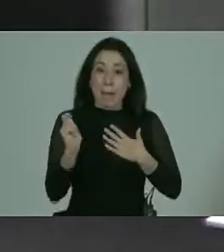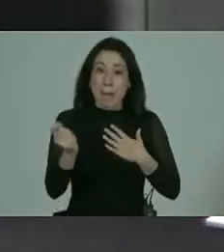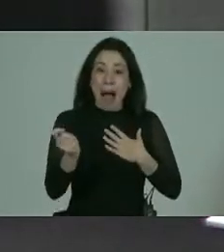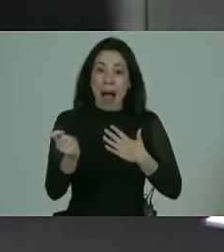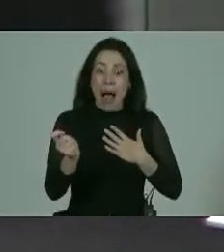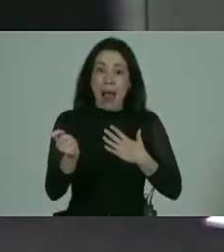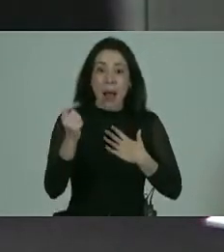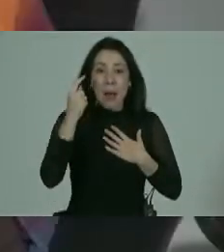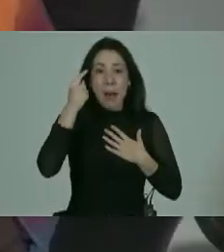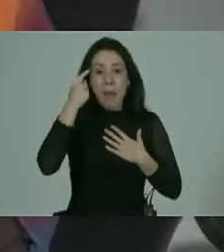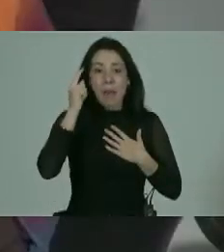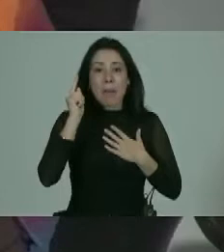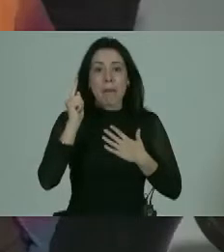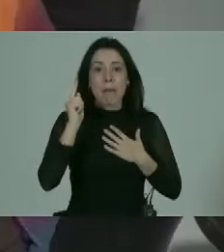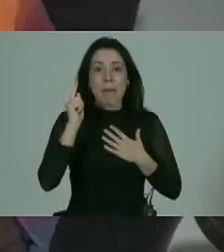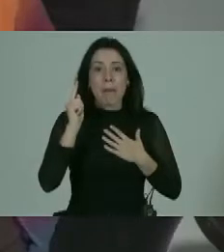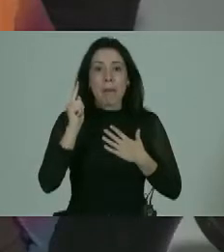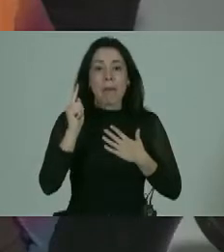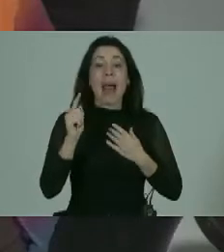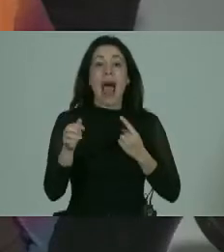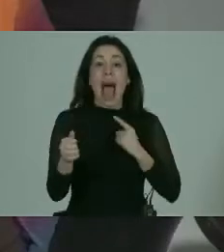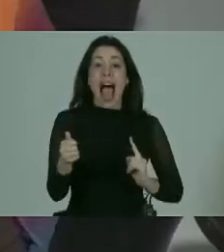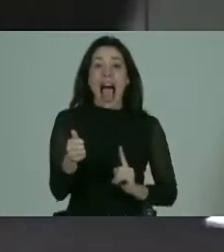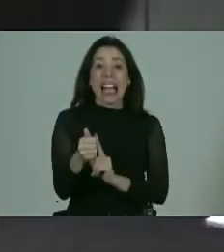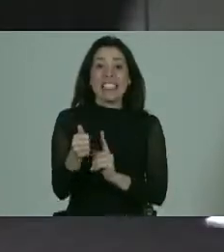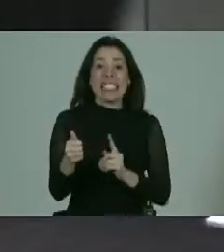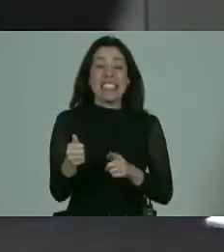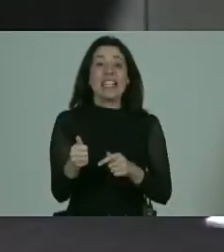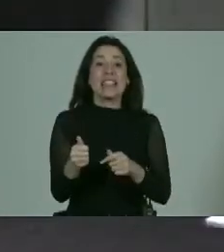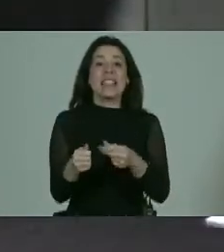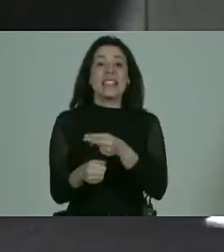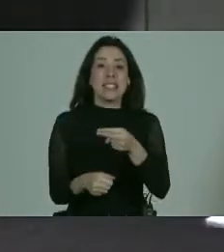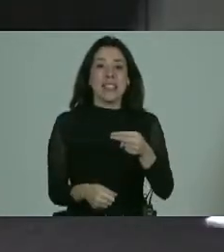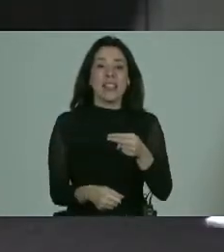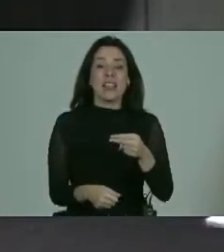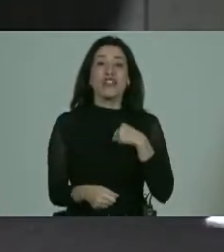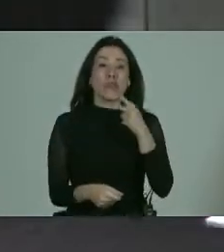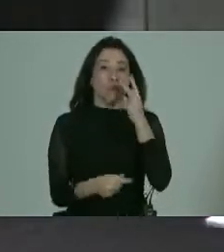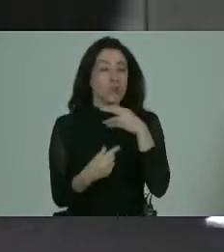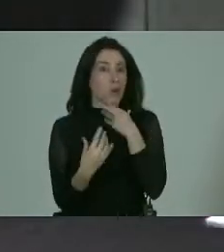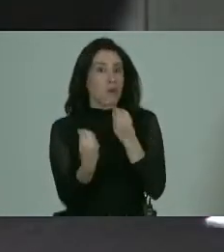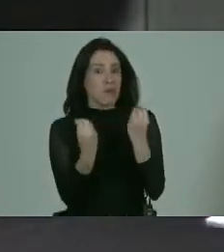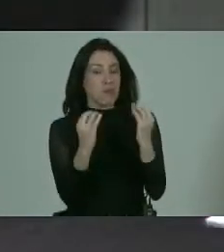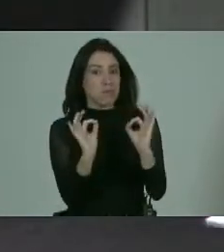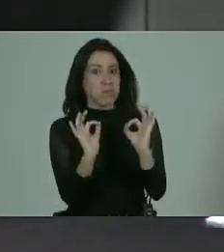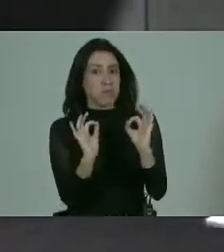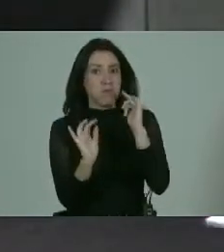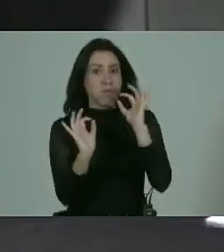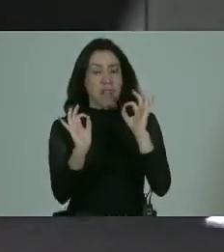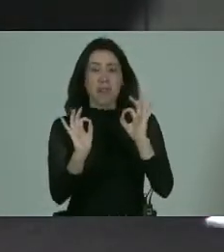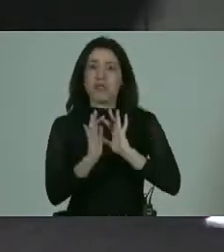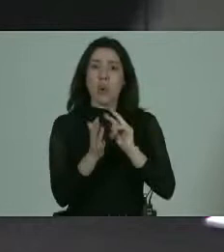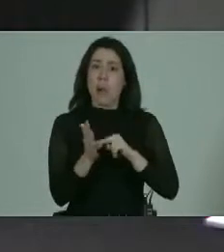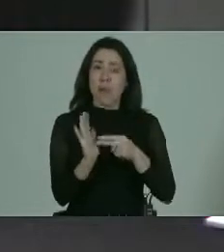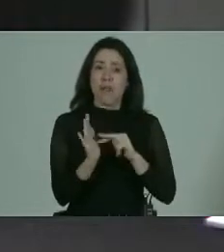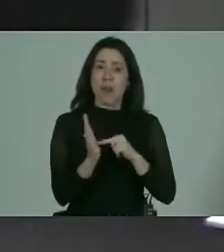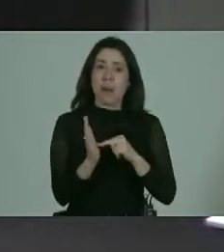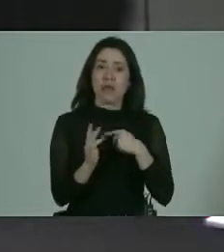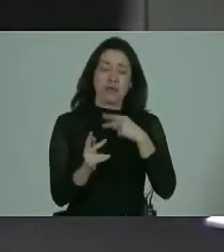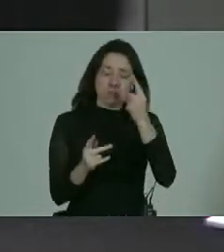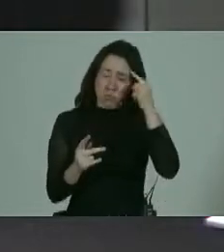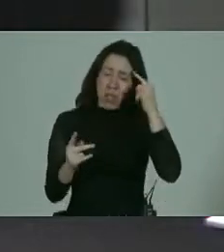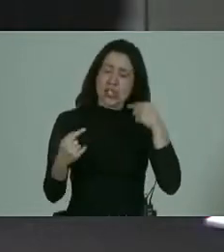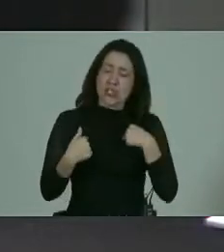para tener una 70 y sexual etcétera yo elegí lo encontrado fantástico desde mi punto de vista no tenía ningún problema que lo